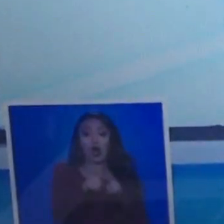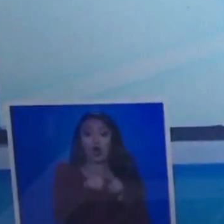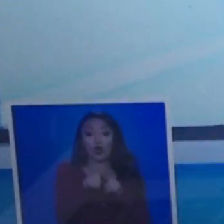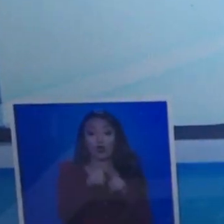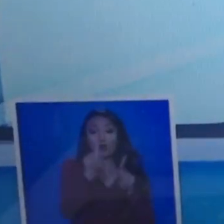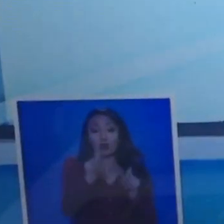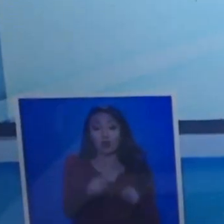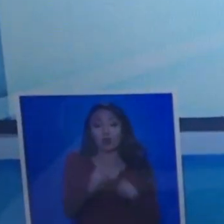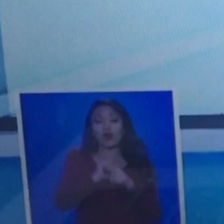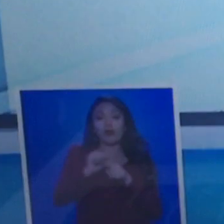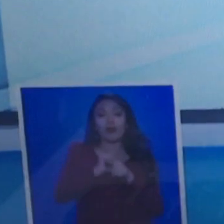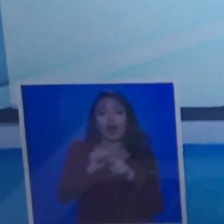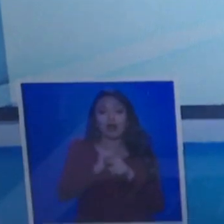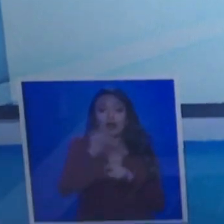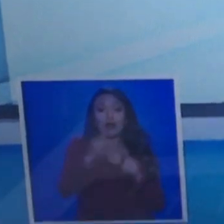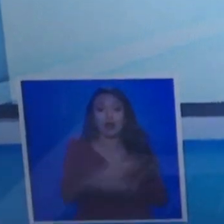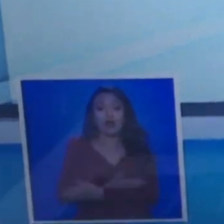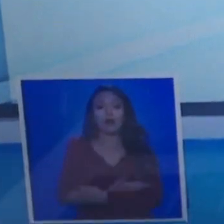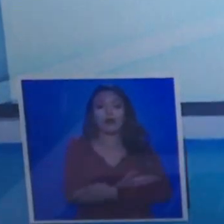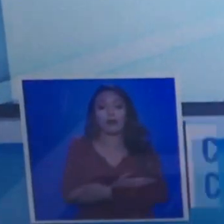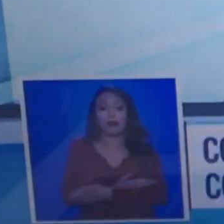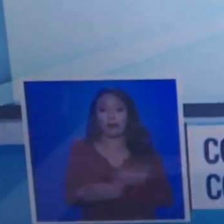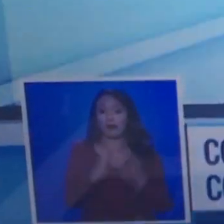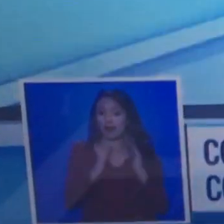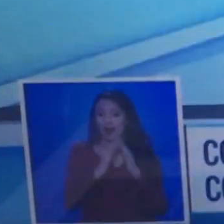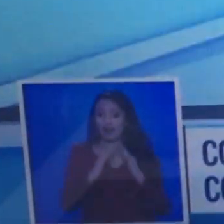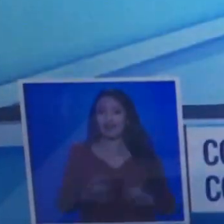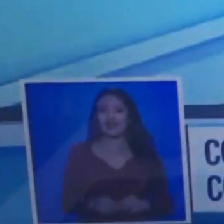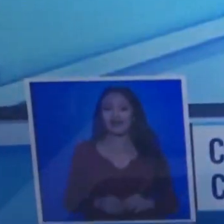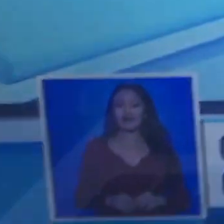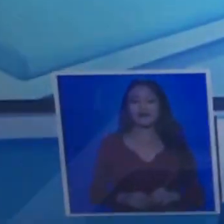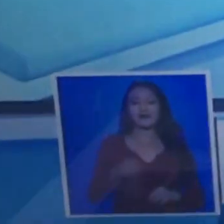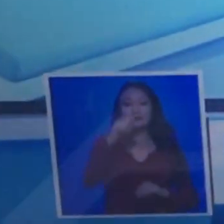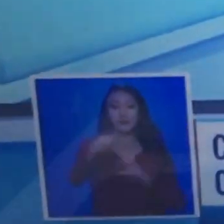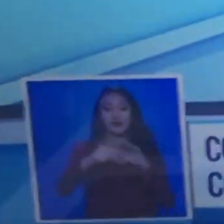usted puede realizar con su bebé en la casa. Recibimos sus comentarios y sugerencias al correo que...